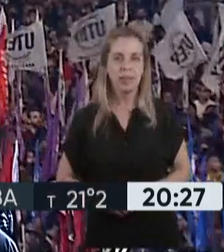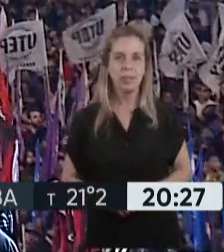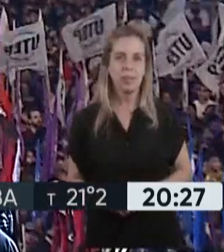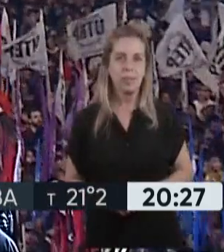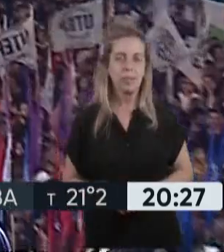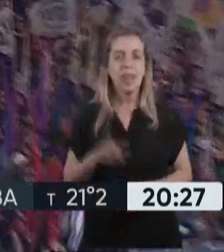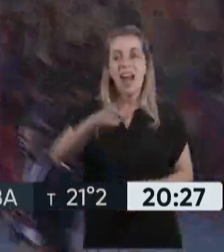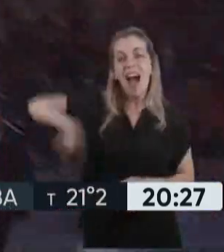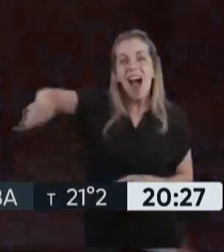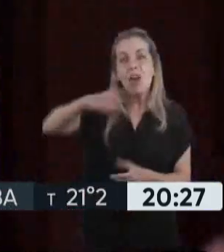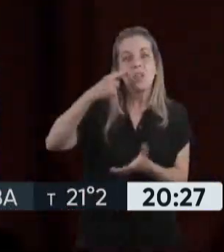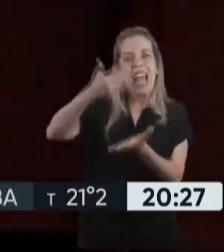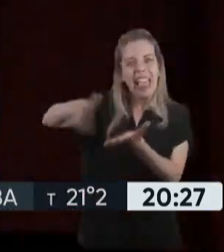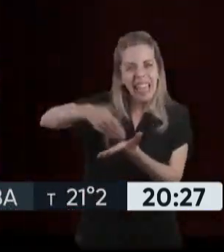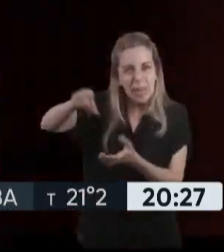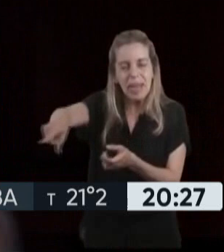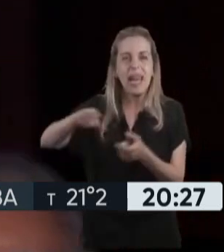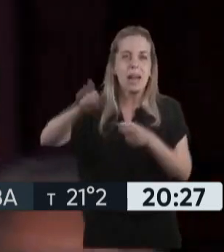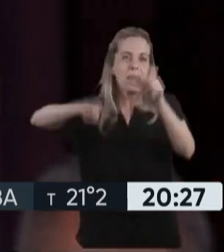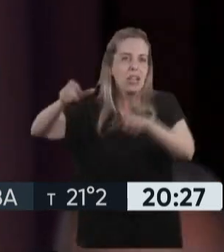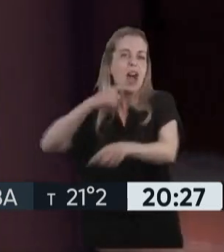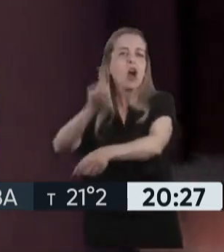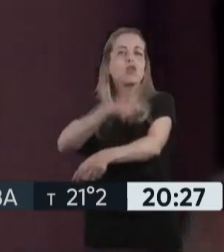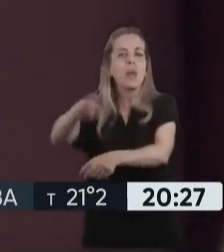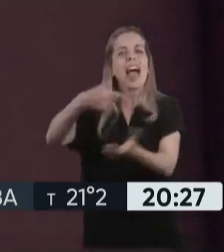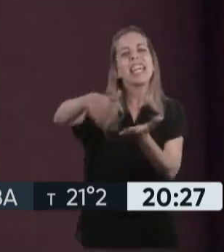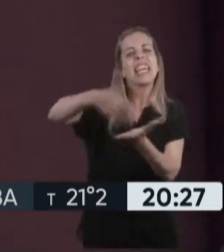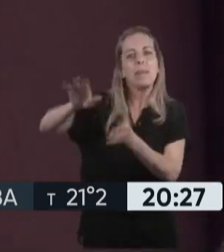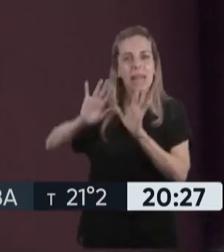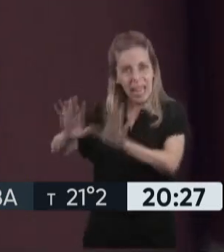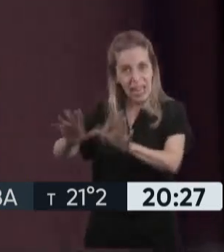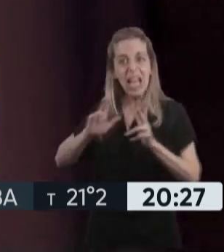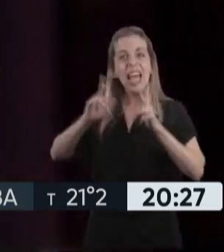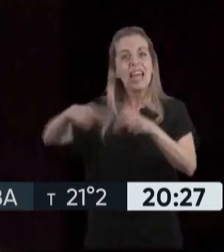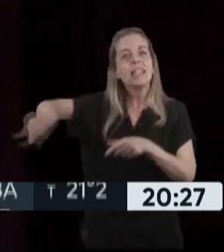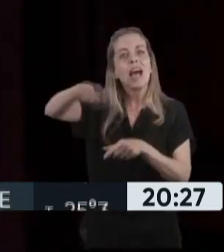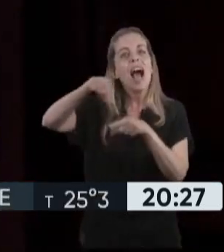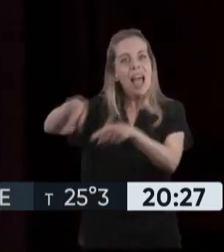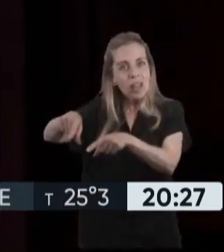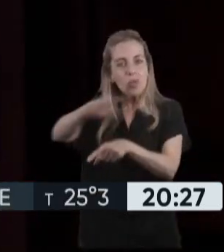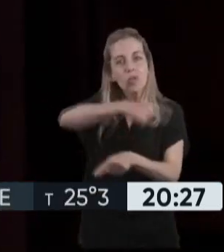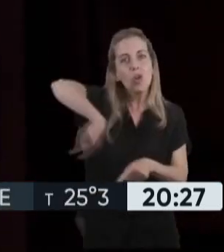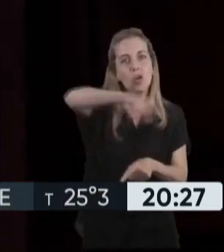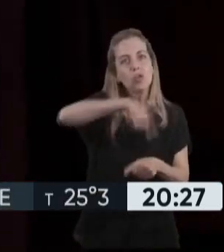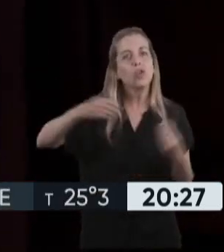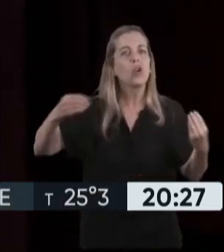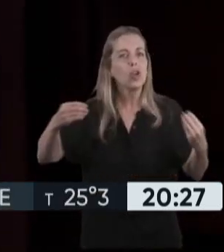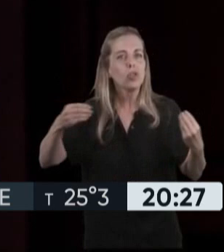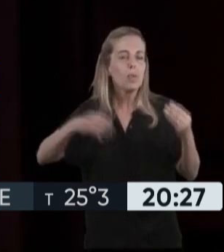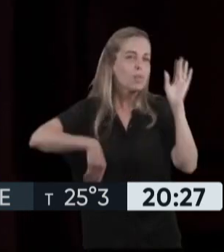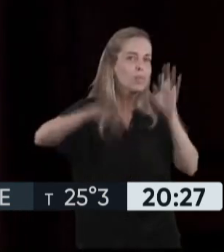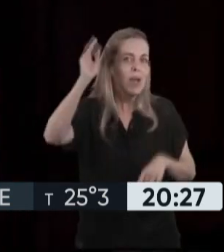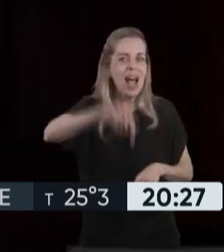A los xenófobos, a los discriminadores, digámosle que somos los que